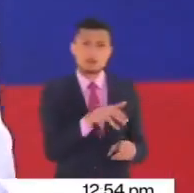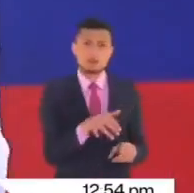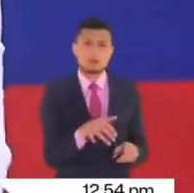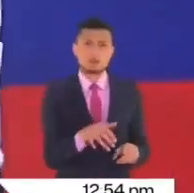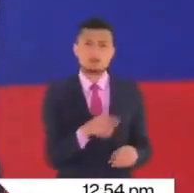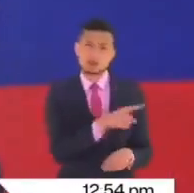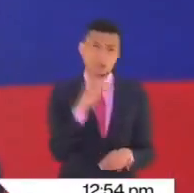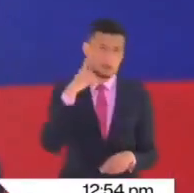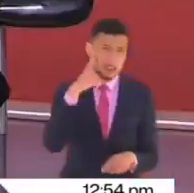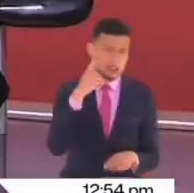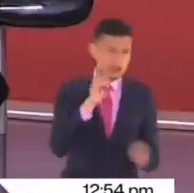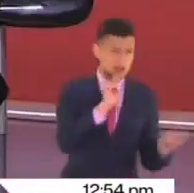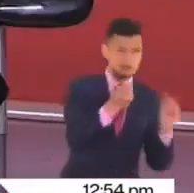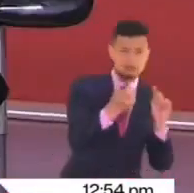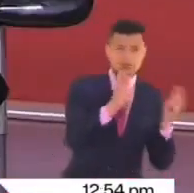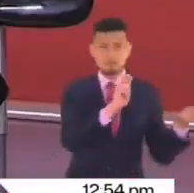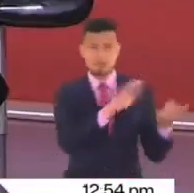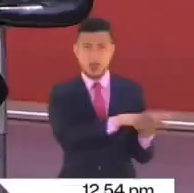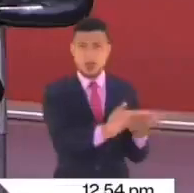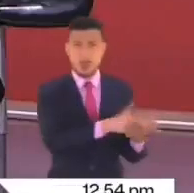leen ese cambio del régimen?